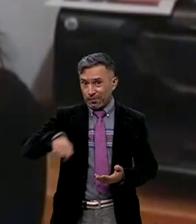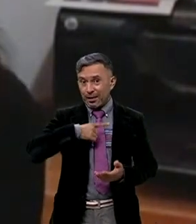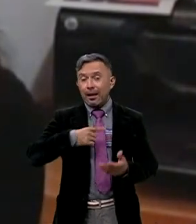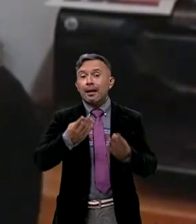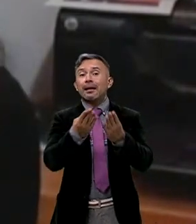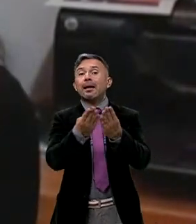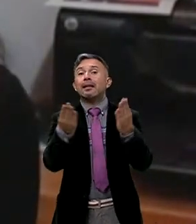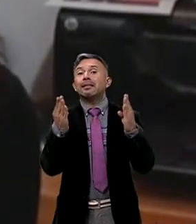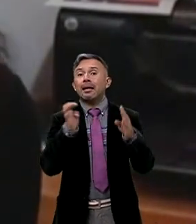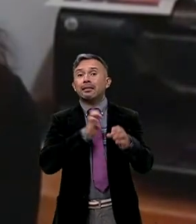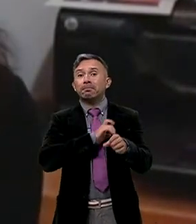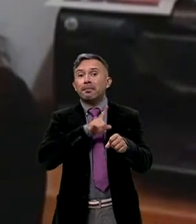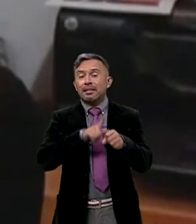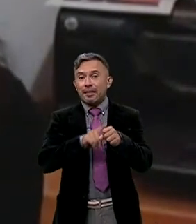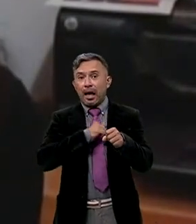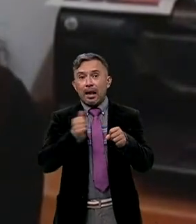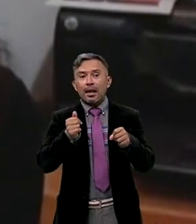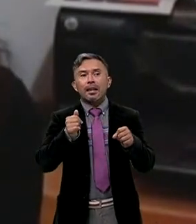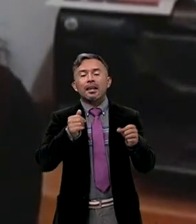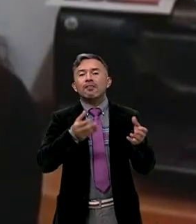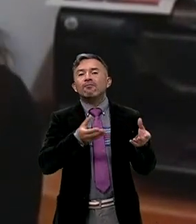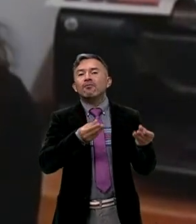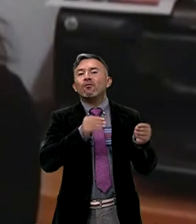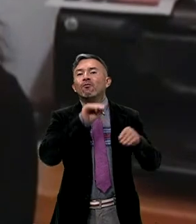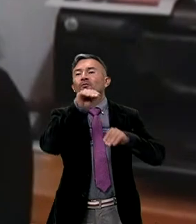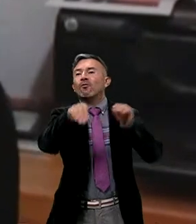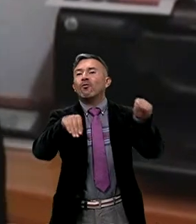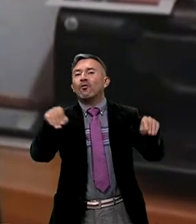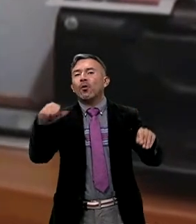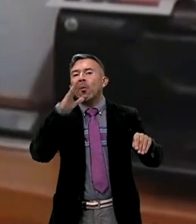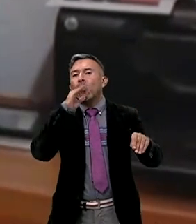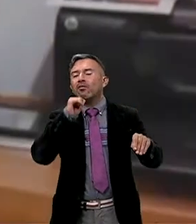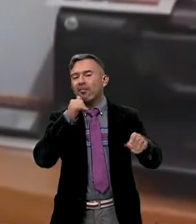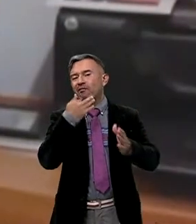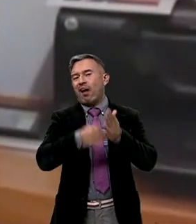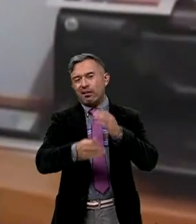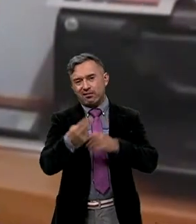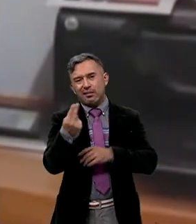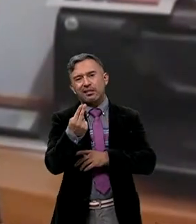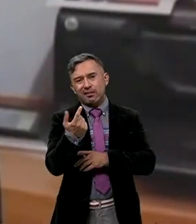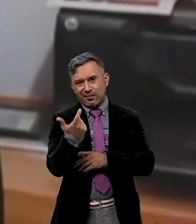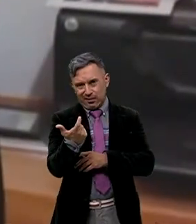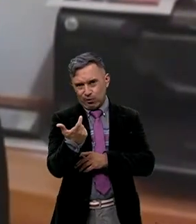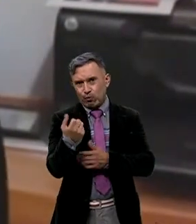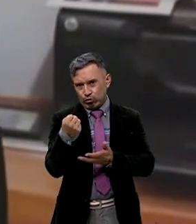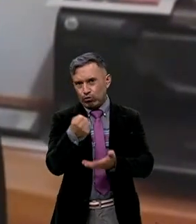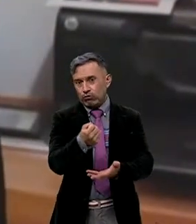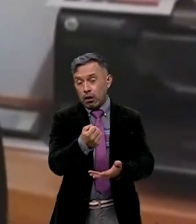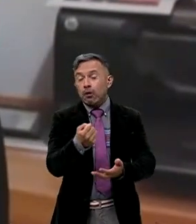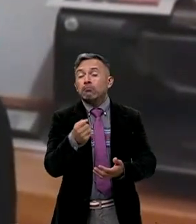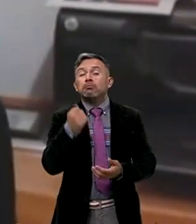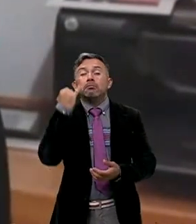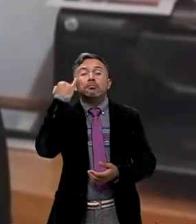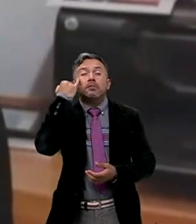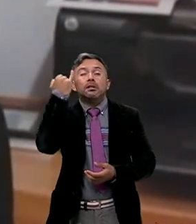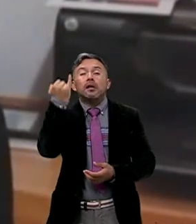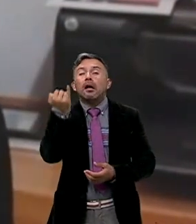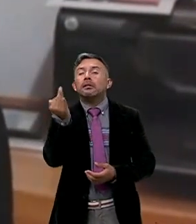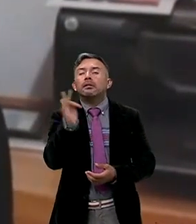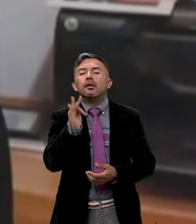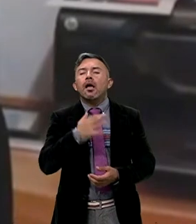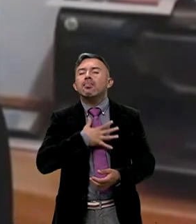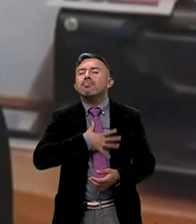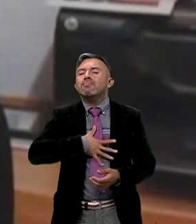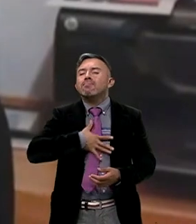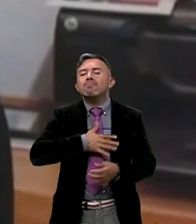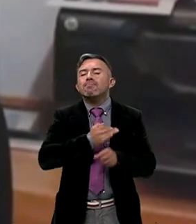especiales por también porque aparece se requieren estos recursos si hiciéramos un ejercicio hipotético y tomáramos